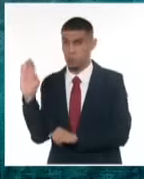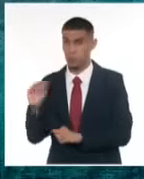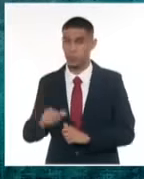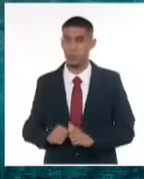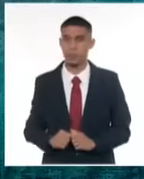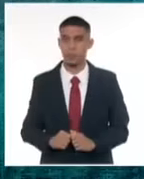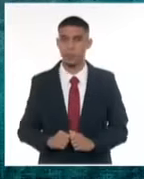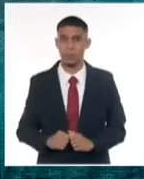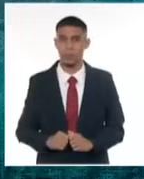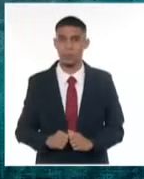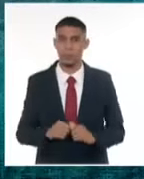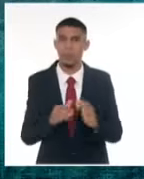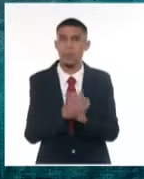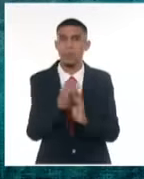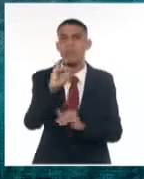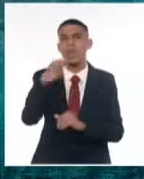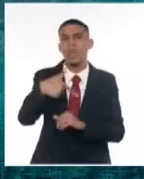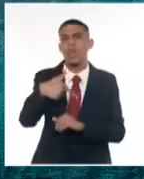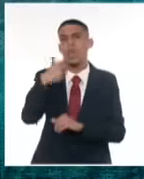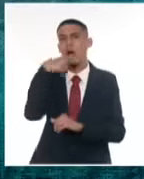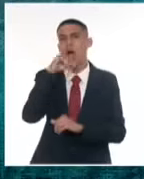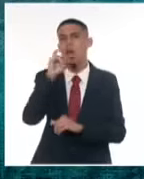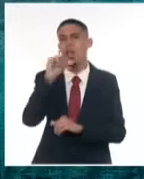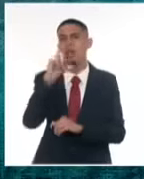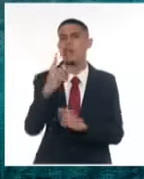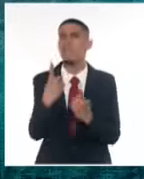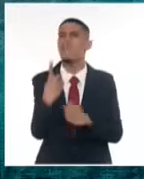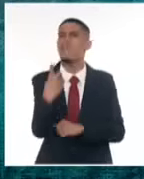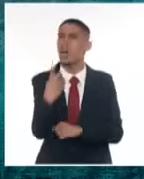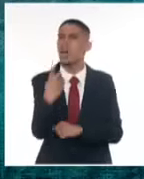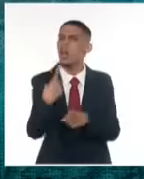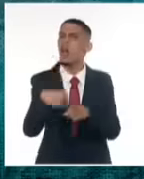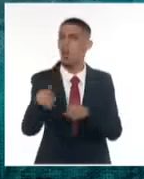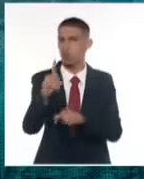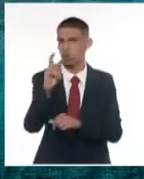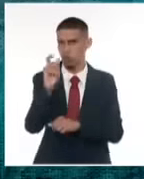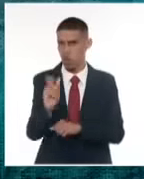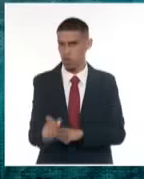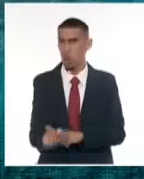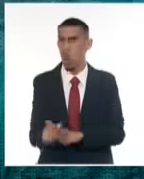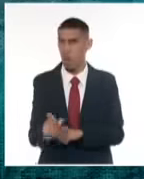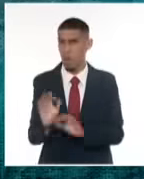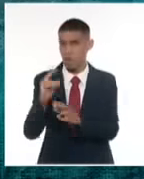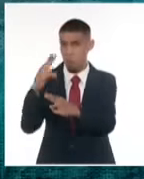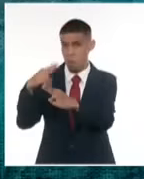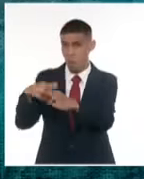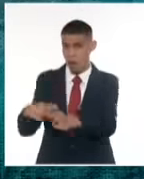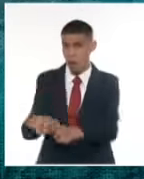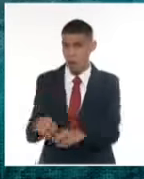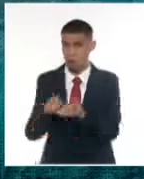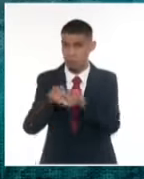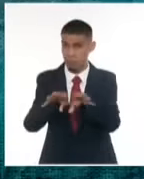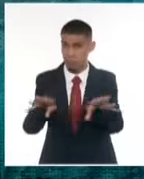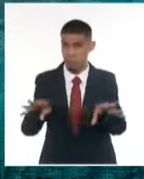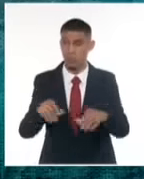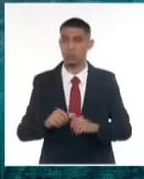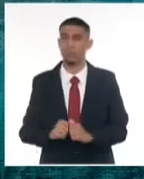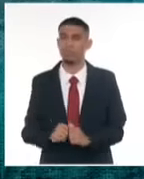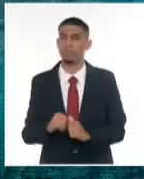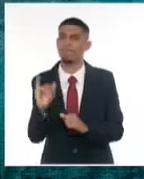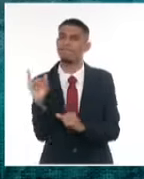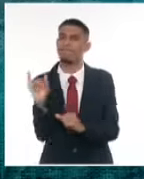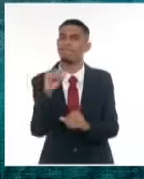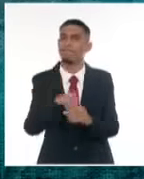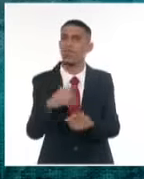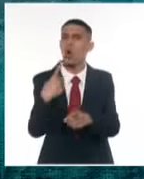a Mijail Sánchez. Habría que incorporar en la lista que acabamos de publicar, se acaba de publicar en la Gaceta, y habría que incorporar también